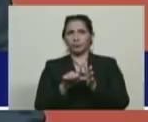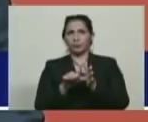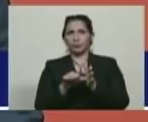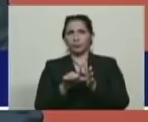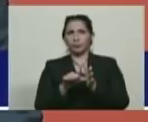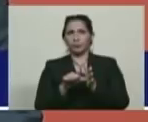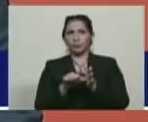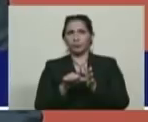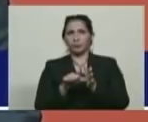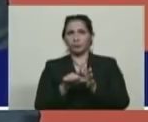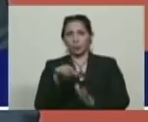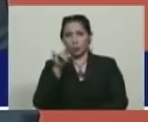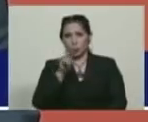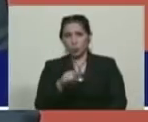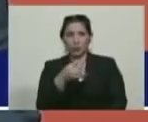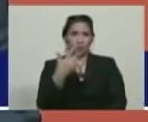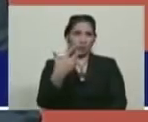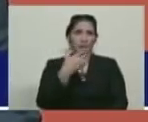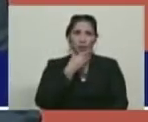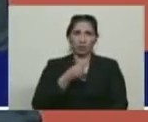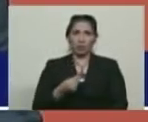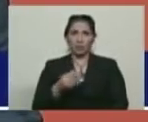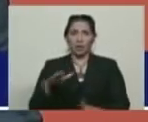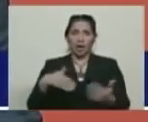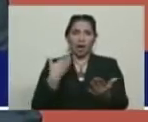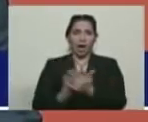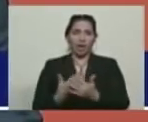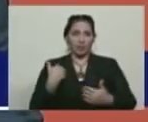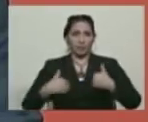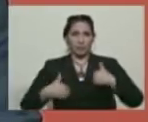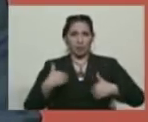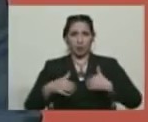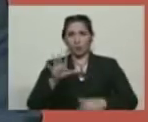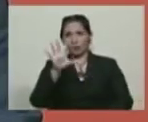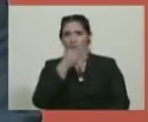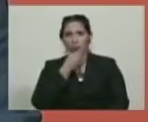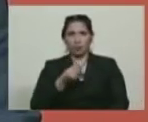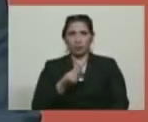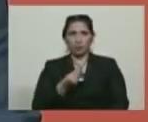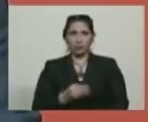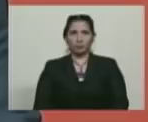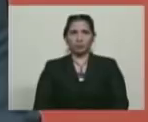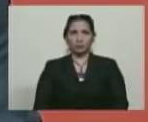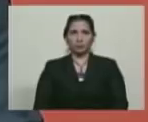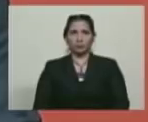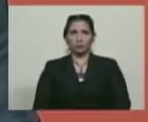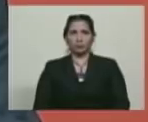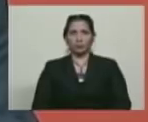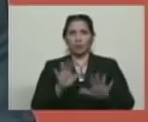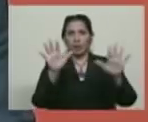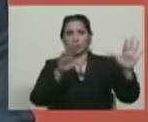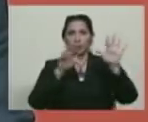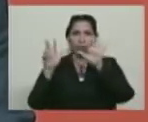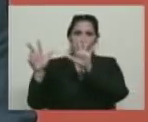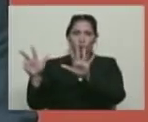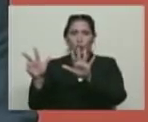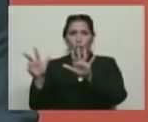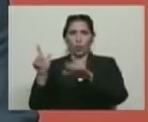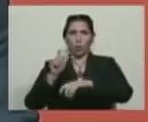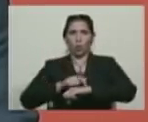a partir de ese día y hasta el día miércoles 5 de diciembre a las 18 horas o 6 de la